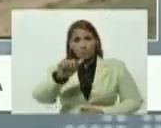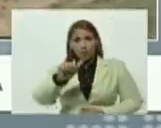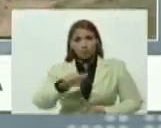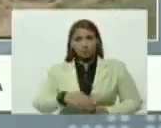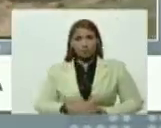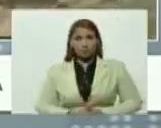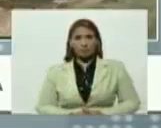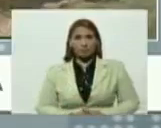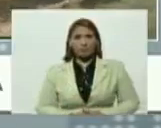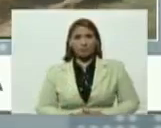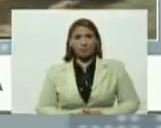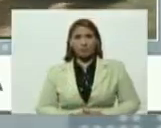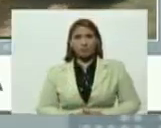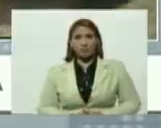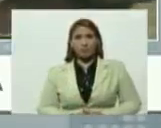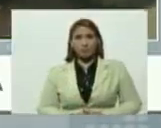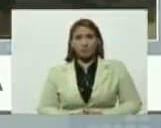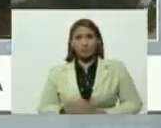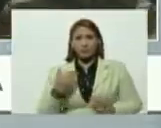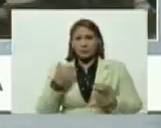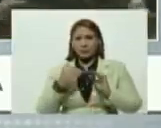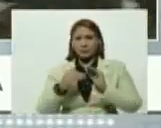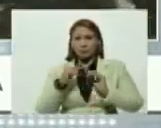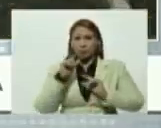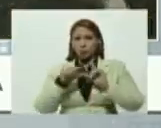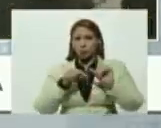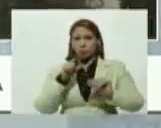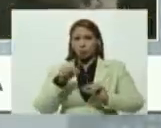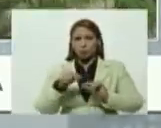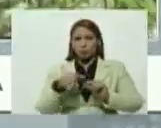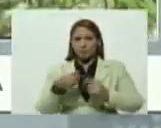Numa escribió un tuit que me hizo pensar mucho.